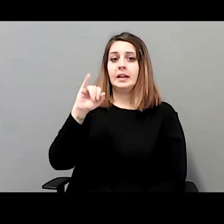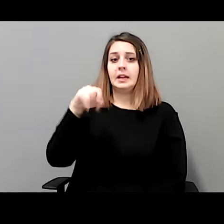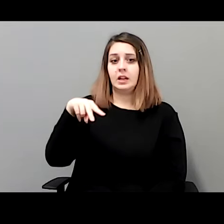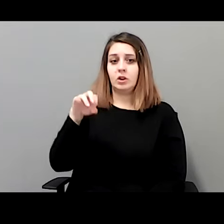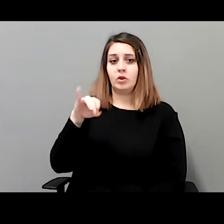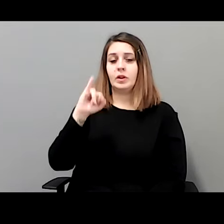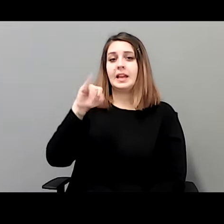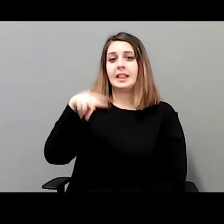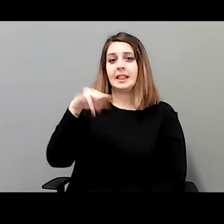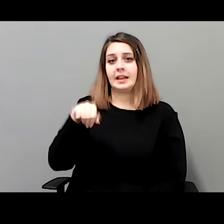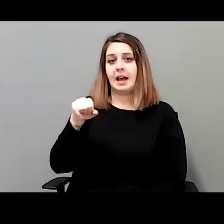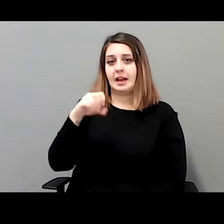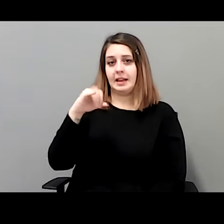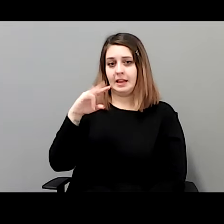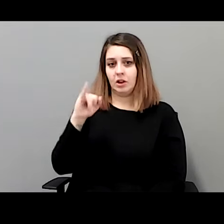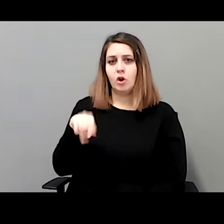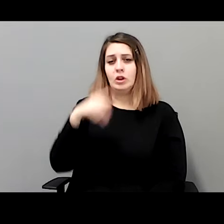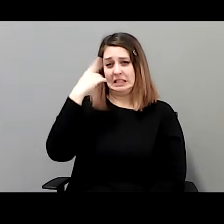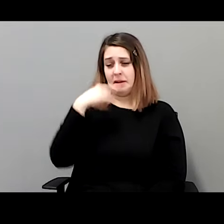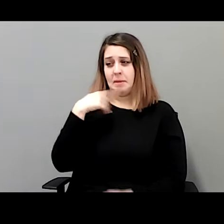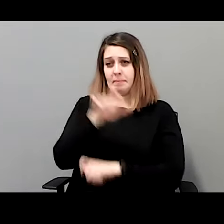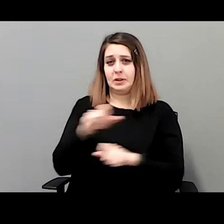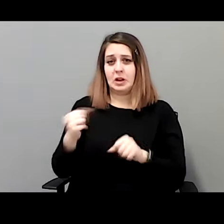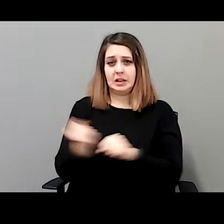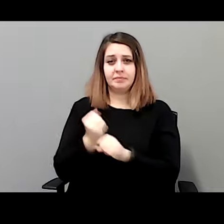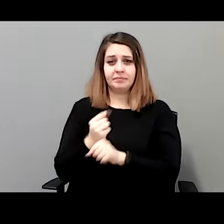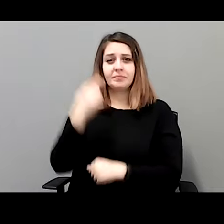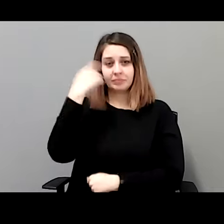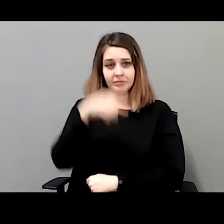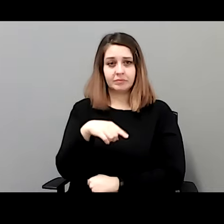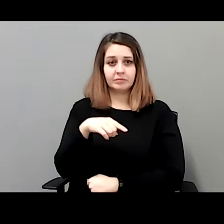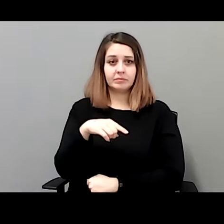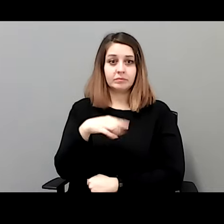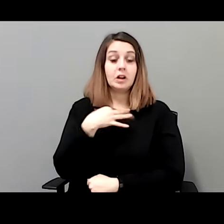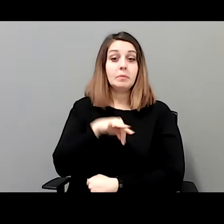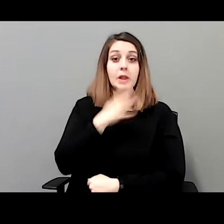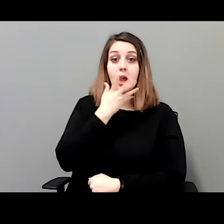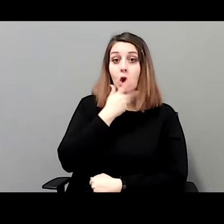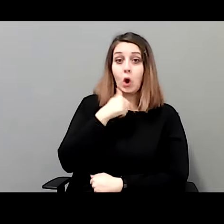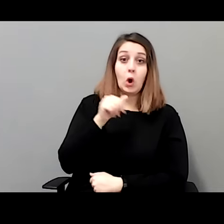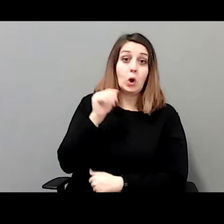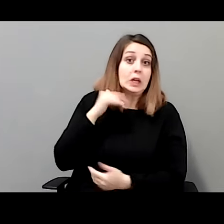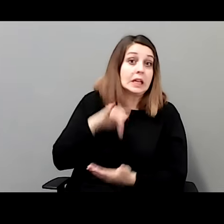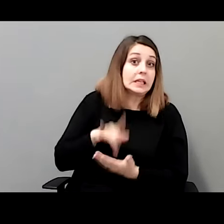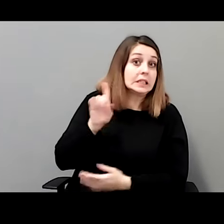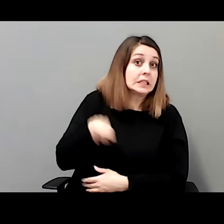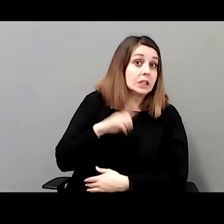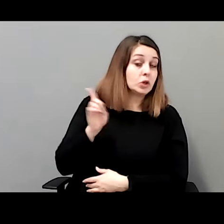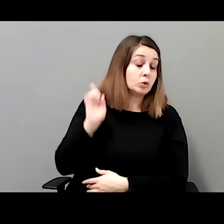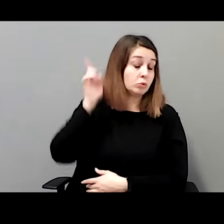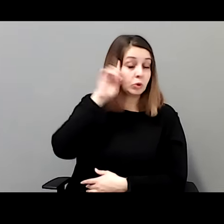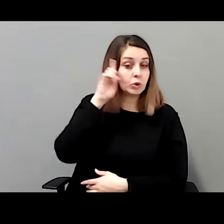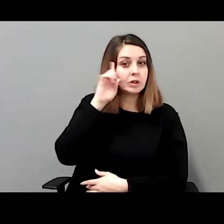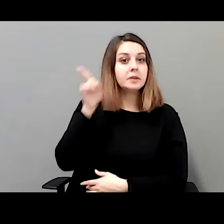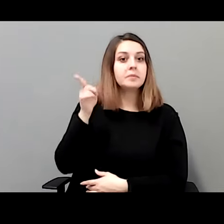personas con parálisis cerebral que estáis trabajando ahí todo conjuntamente, igual la conocíais, otros no. Me refiero